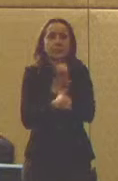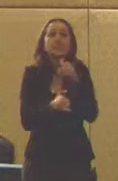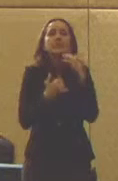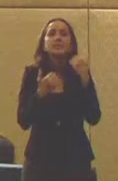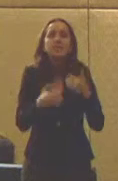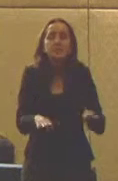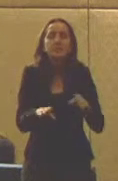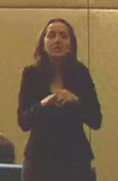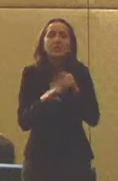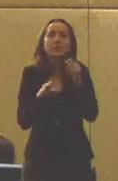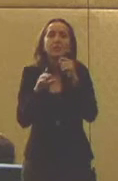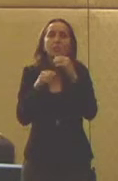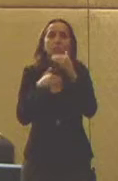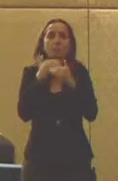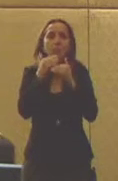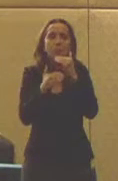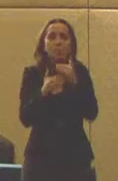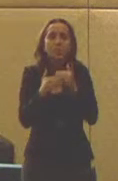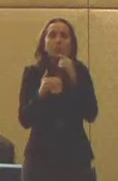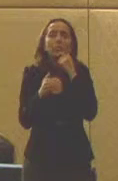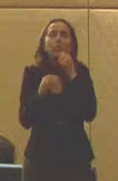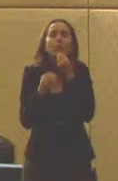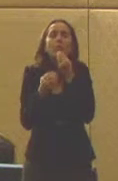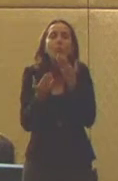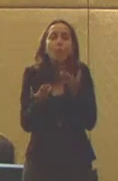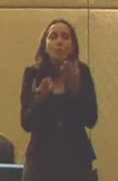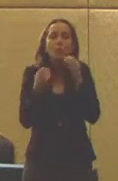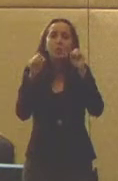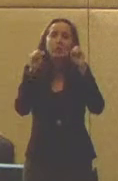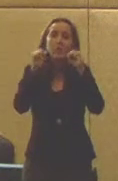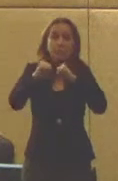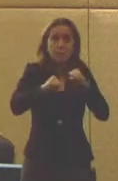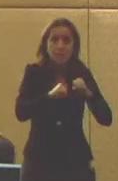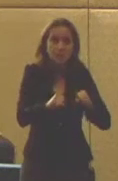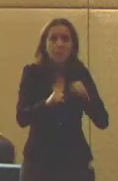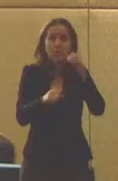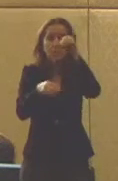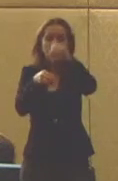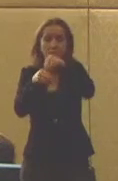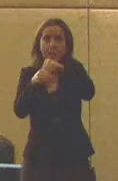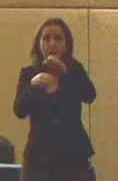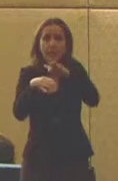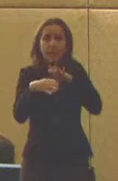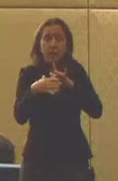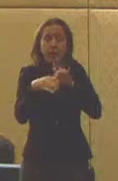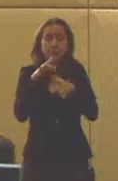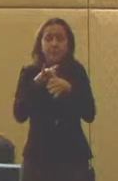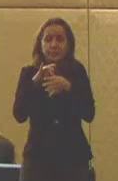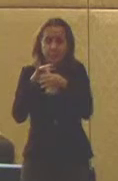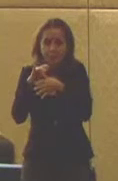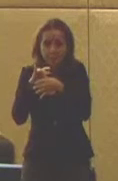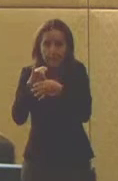códigos de construcción, o sea que es otra manera de incorporar la gestión de riesgo en la inversión pública, si cumplimos con esos otros marcos legales.